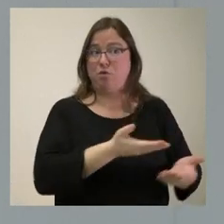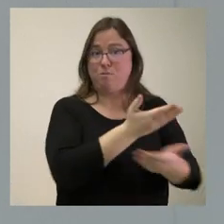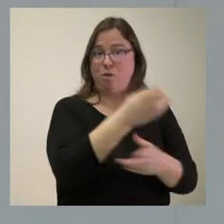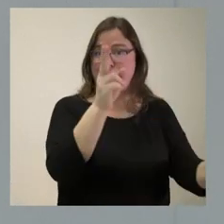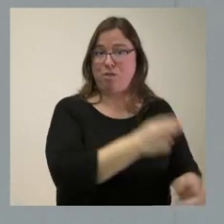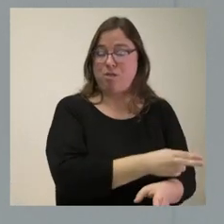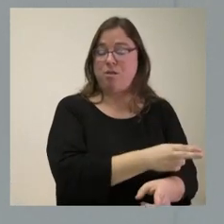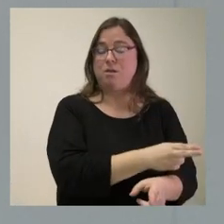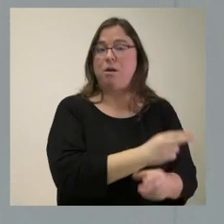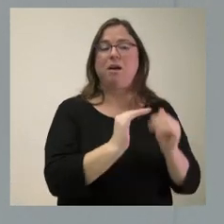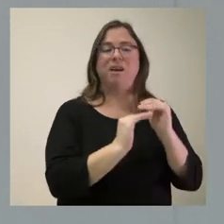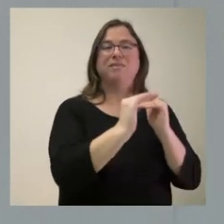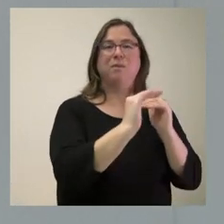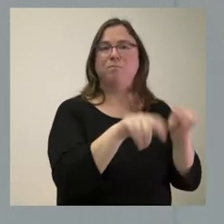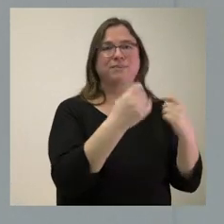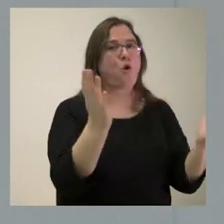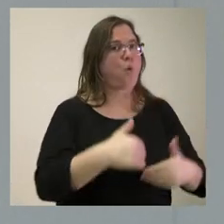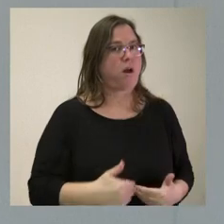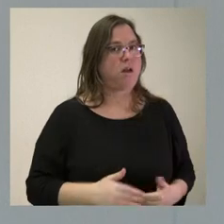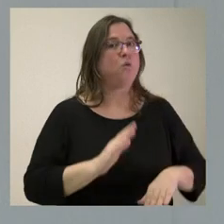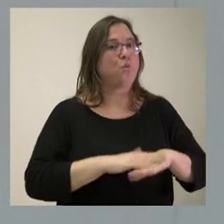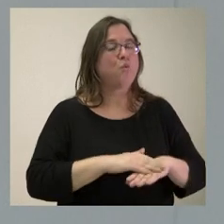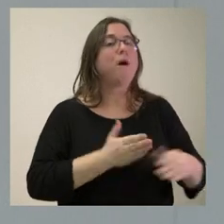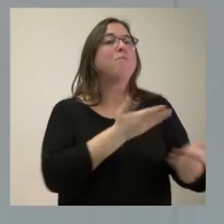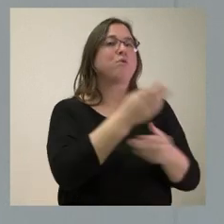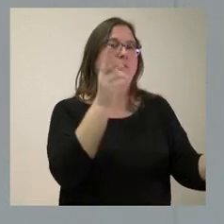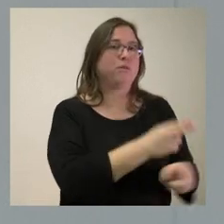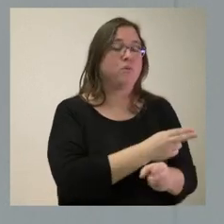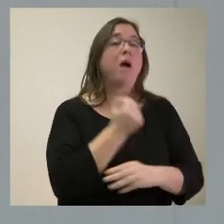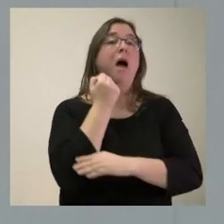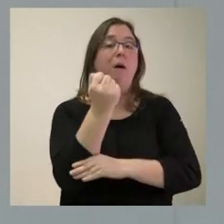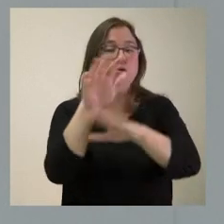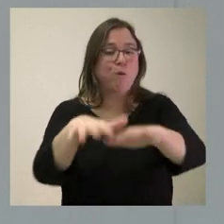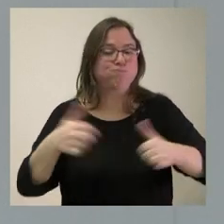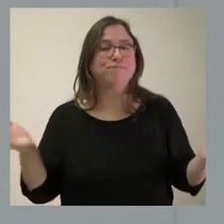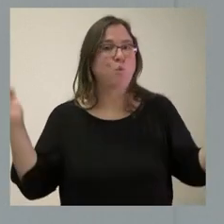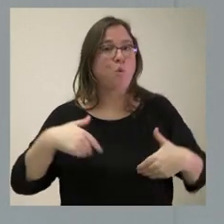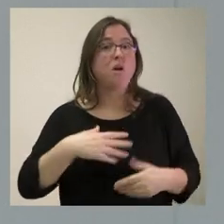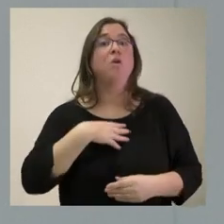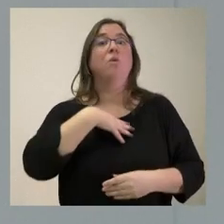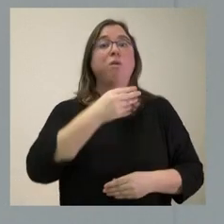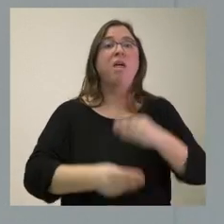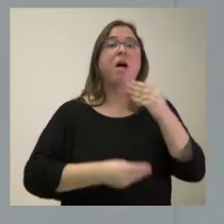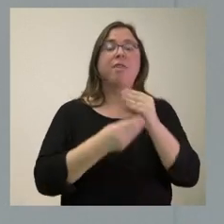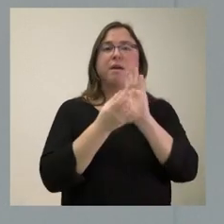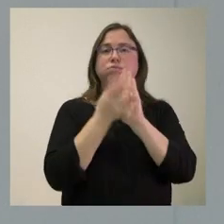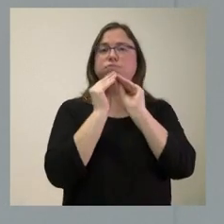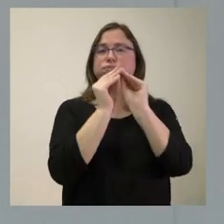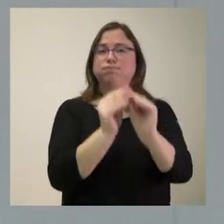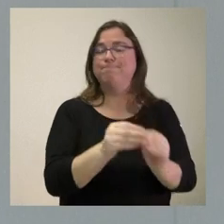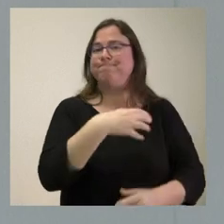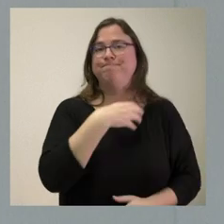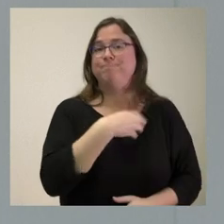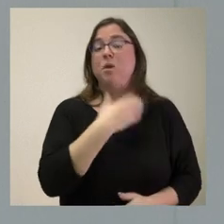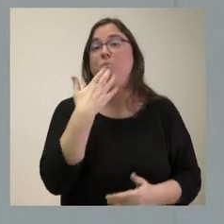pues no se tenía esa estabilidad parlamentaria y no se tenía ese apoyo parlamentario para poder llevar a cabo algunas de iniciativas, como es la aprobación del